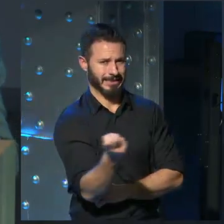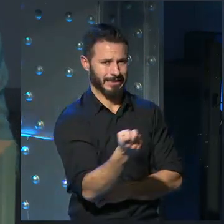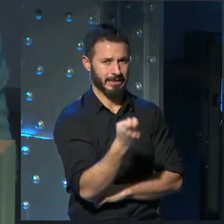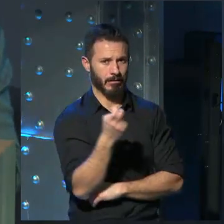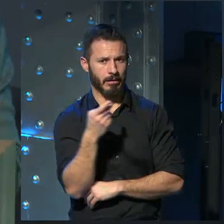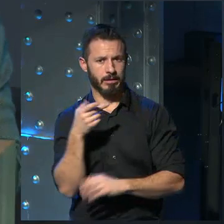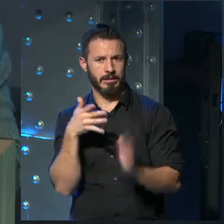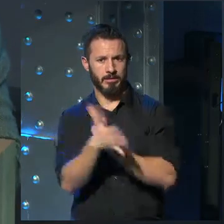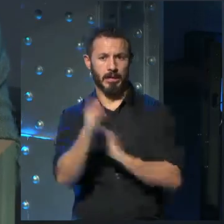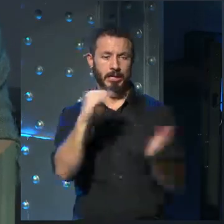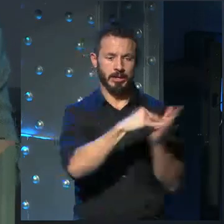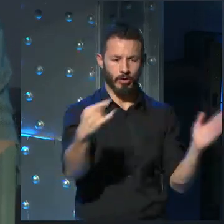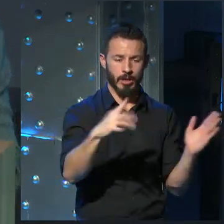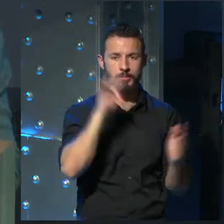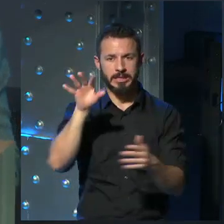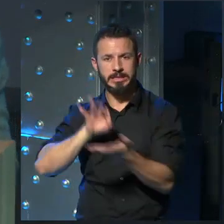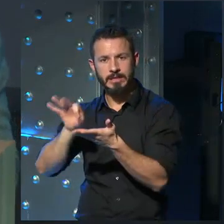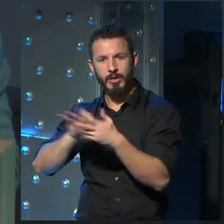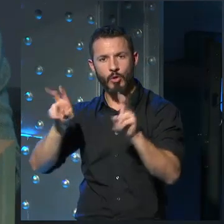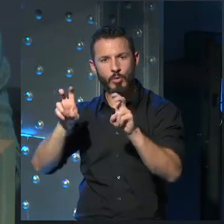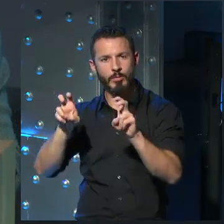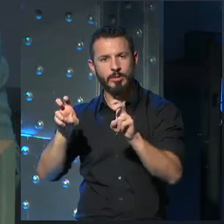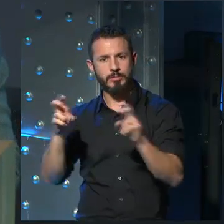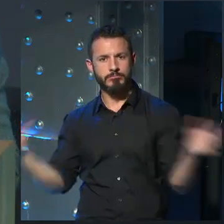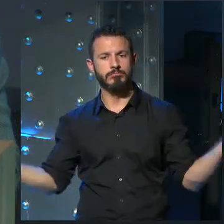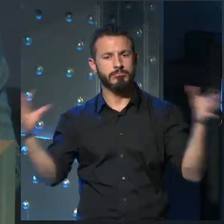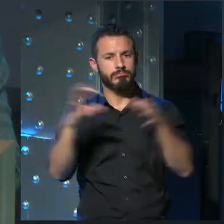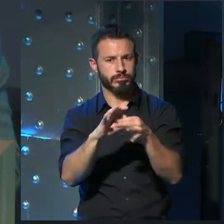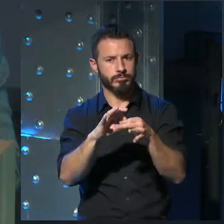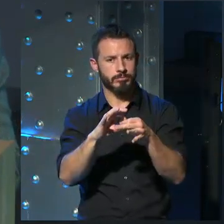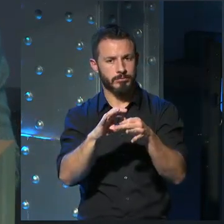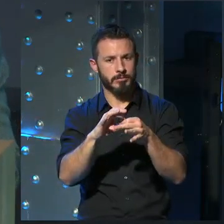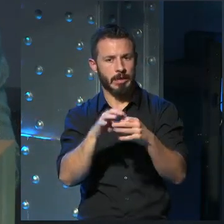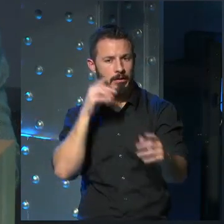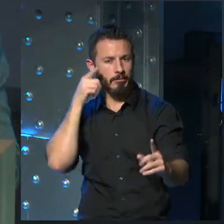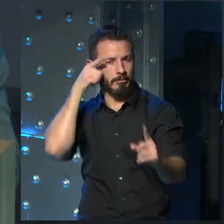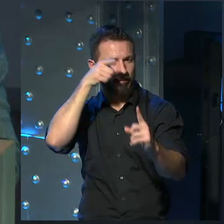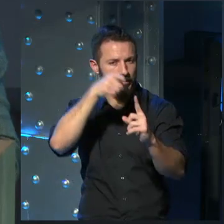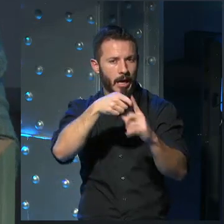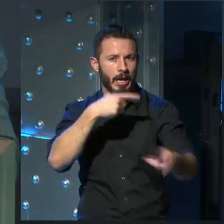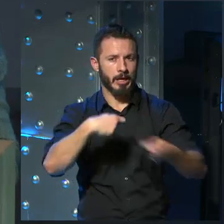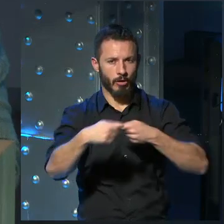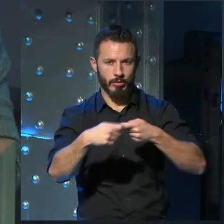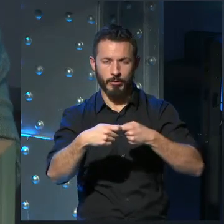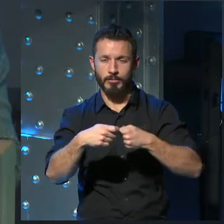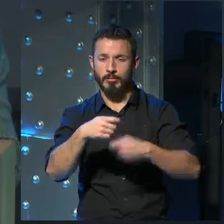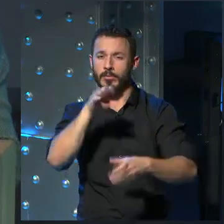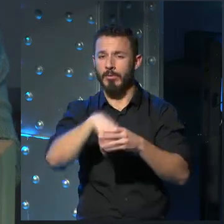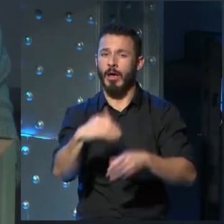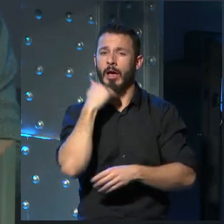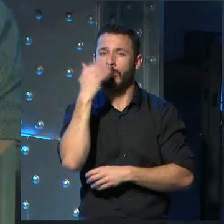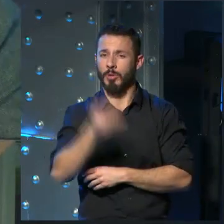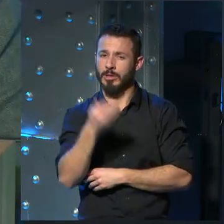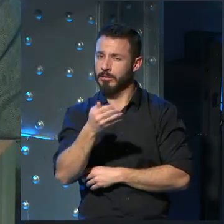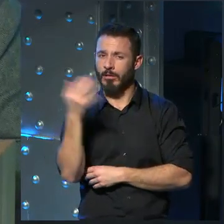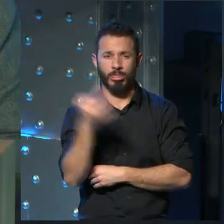la tecnología con servicios nuevos que den una respuesta siempre orientados a negocio requieren un elemento fundamental que